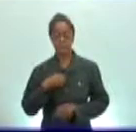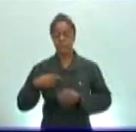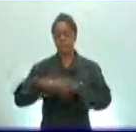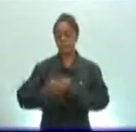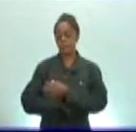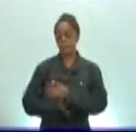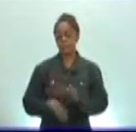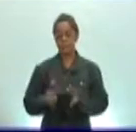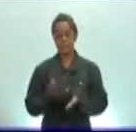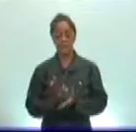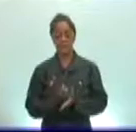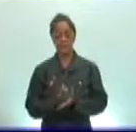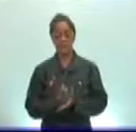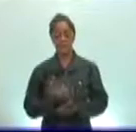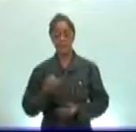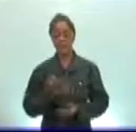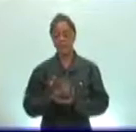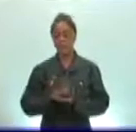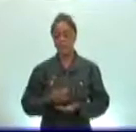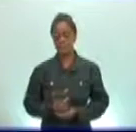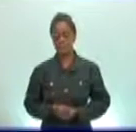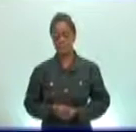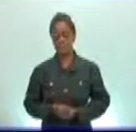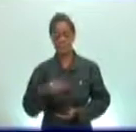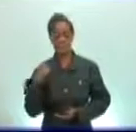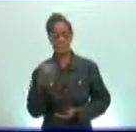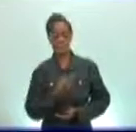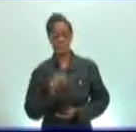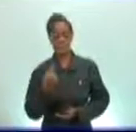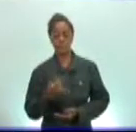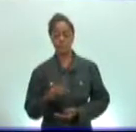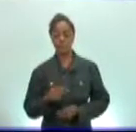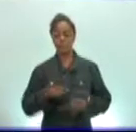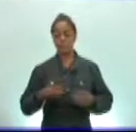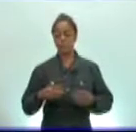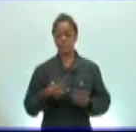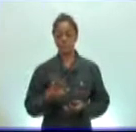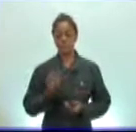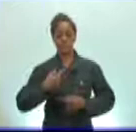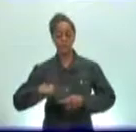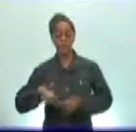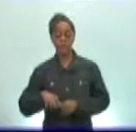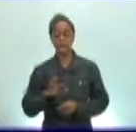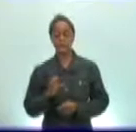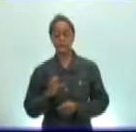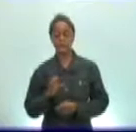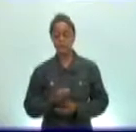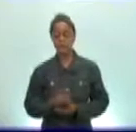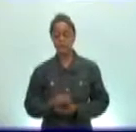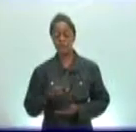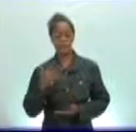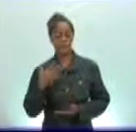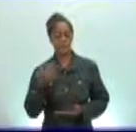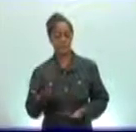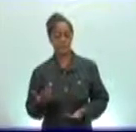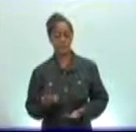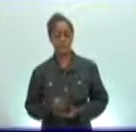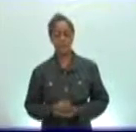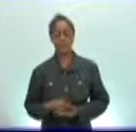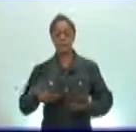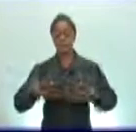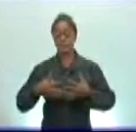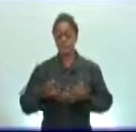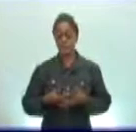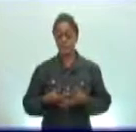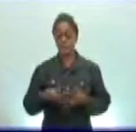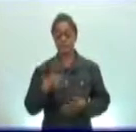profundizar en el estudio de estos contenidos, nosotros los remitimos a otras fuentes que están